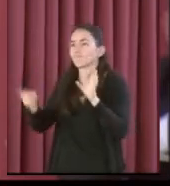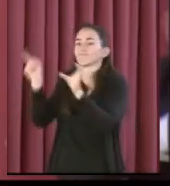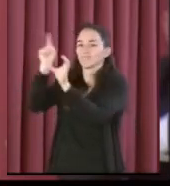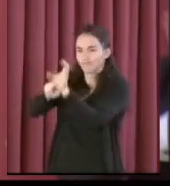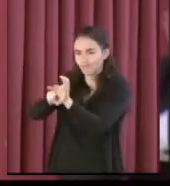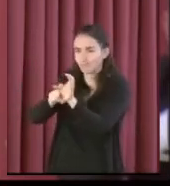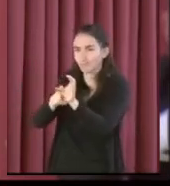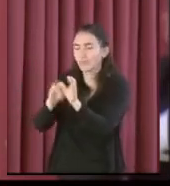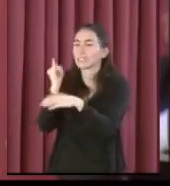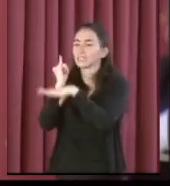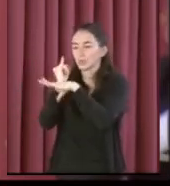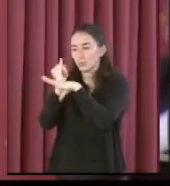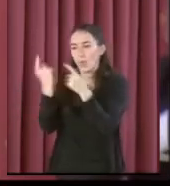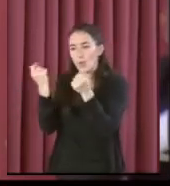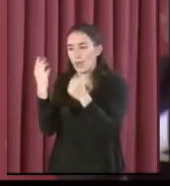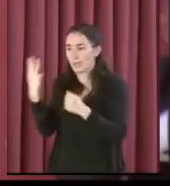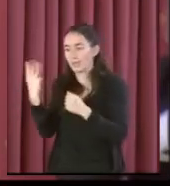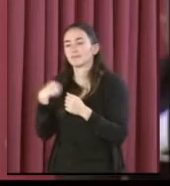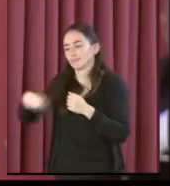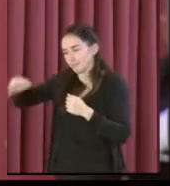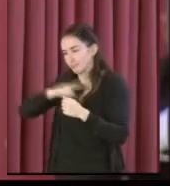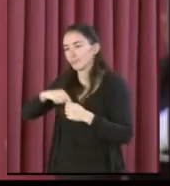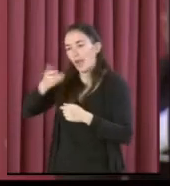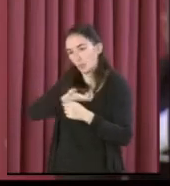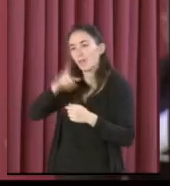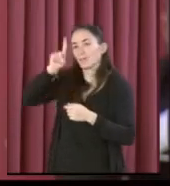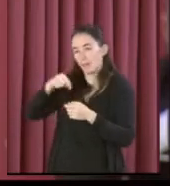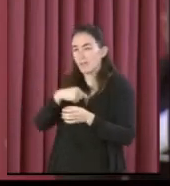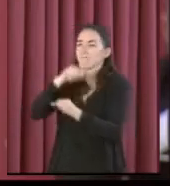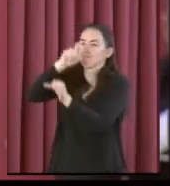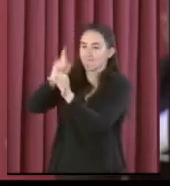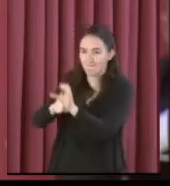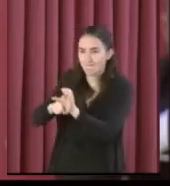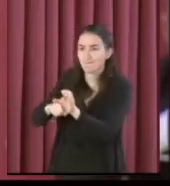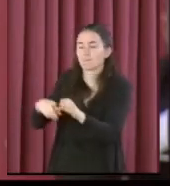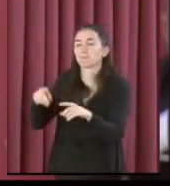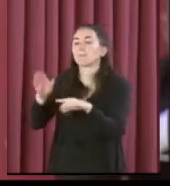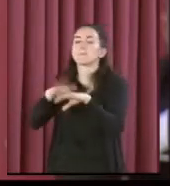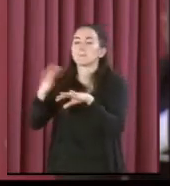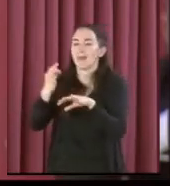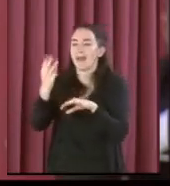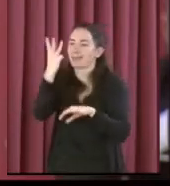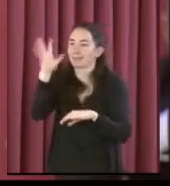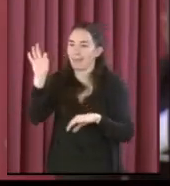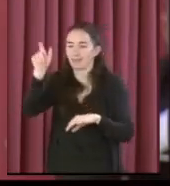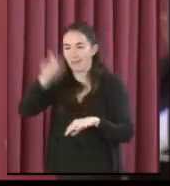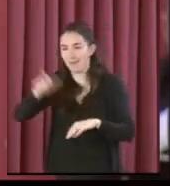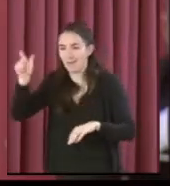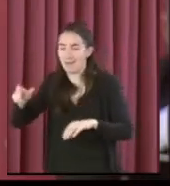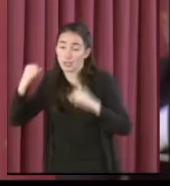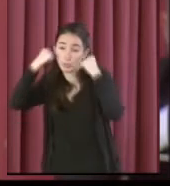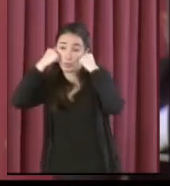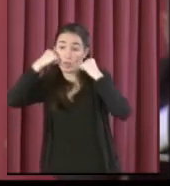logroñeses, una iniciativa inédita en el ámbito municipal y que va a beneficiar a 30 estudiantes de